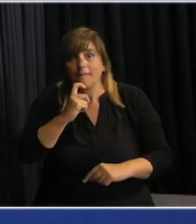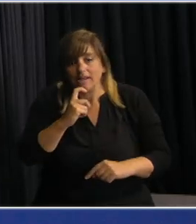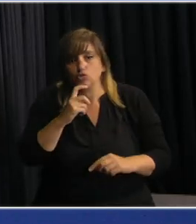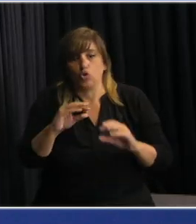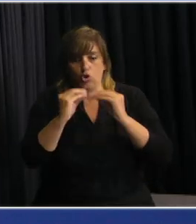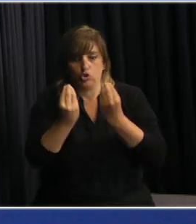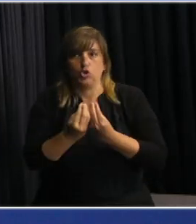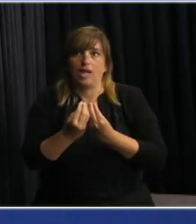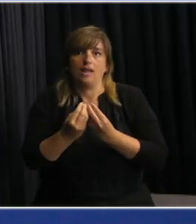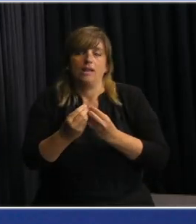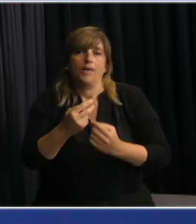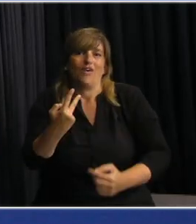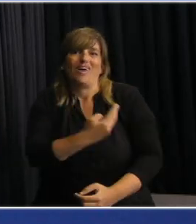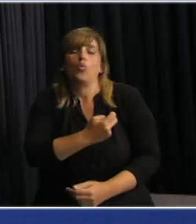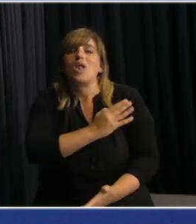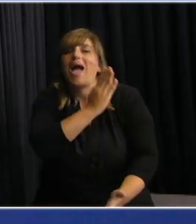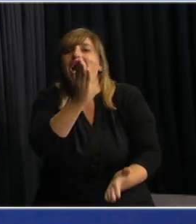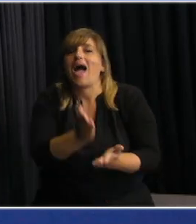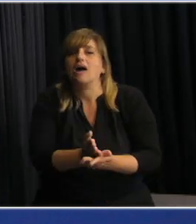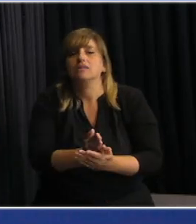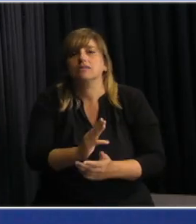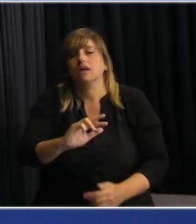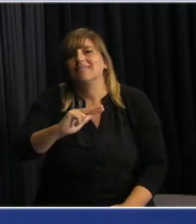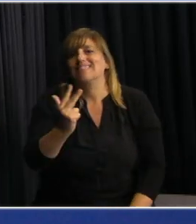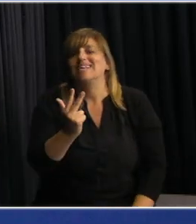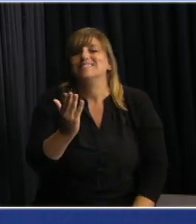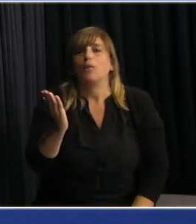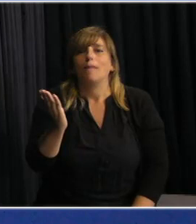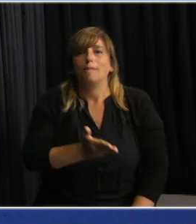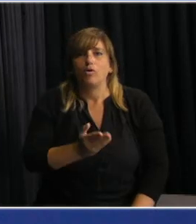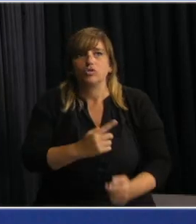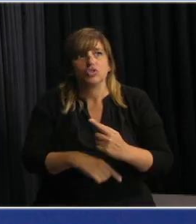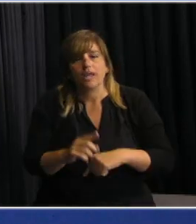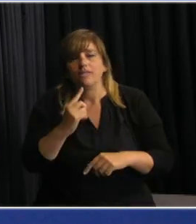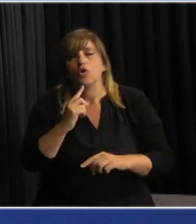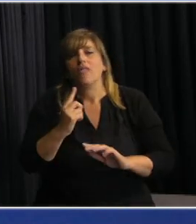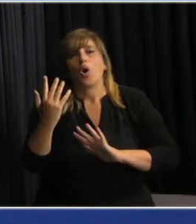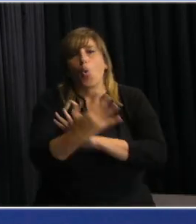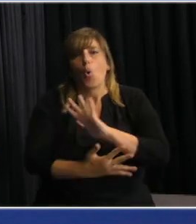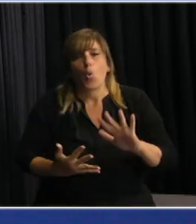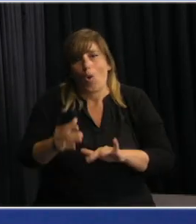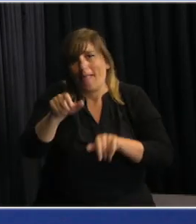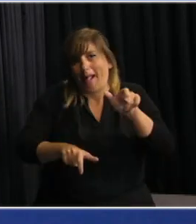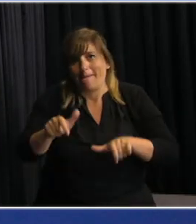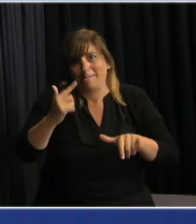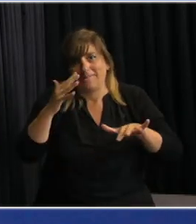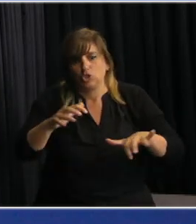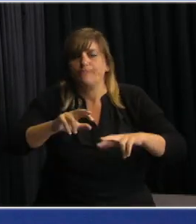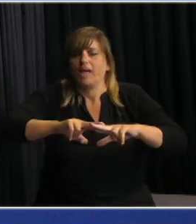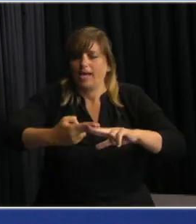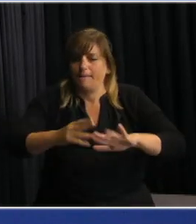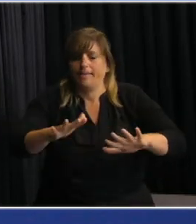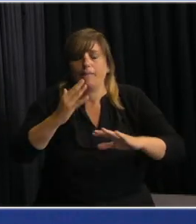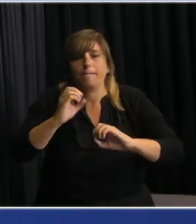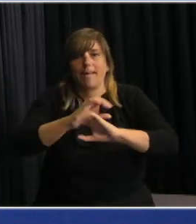una suma de vacunas hasta del 3% de la población. Repito para que quede